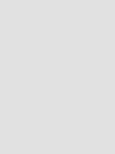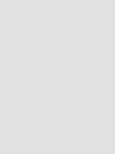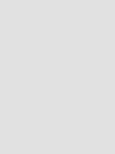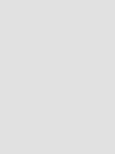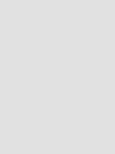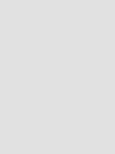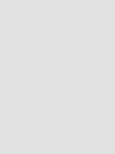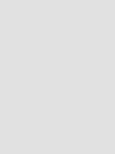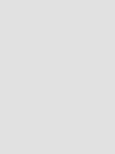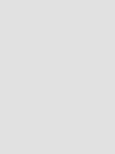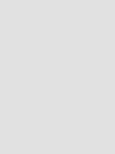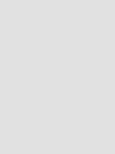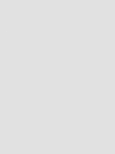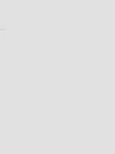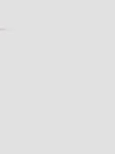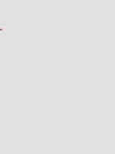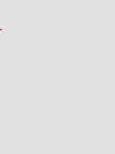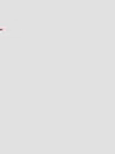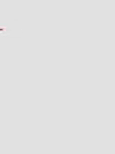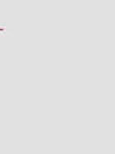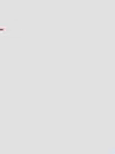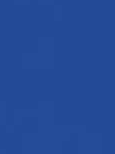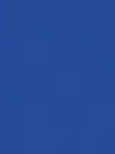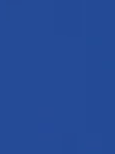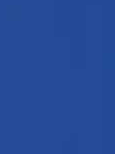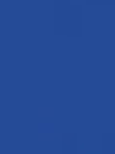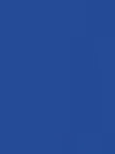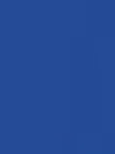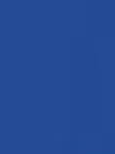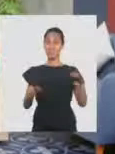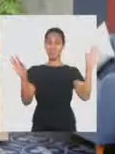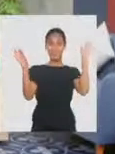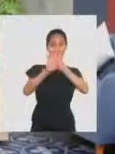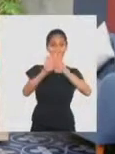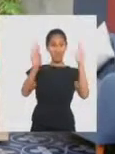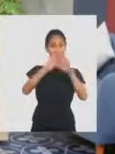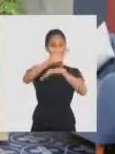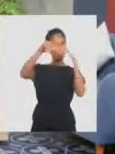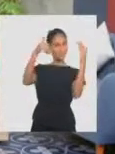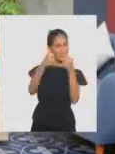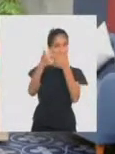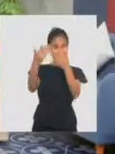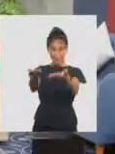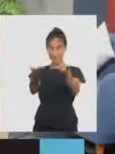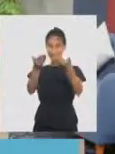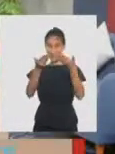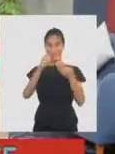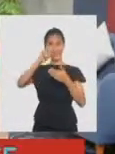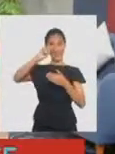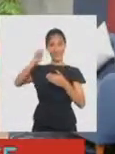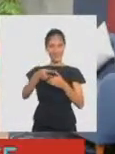Matías. Chicos, dejen su like para que YouTube nos recomiende. Vamos.